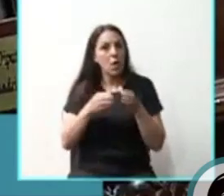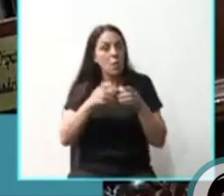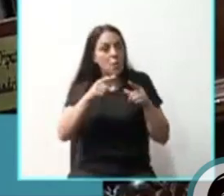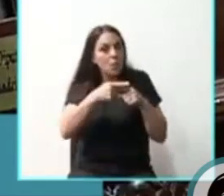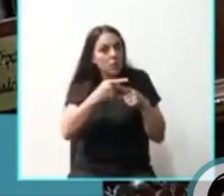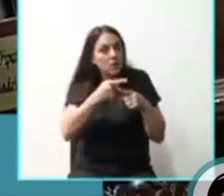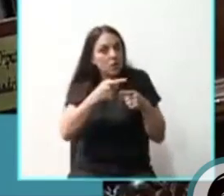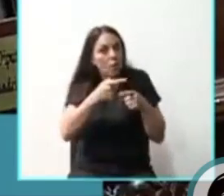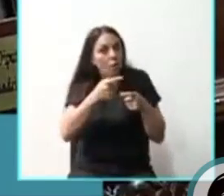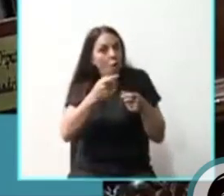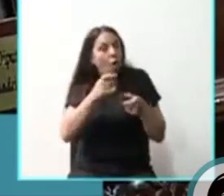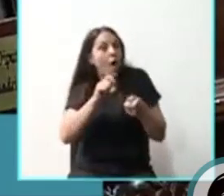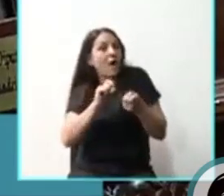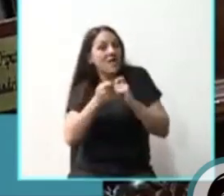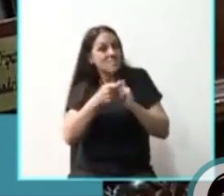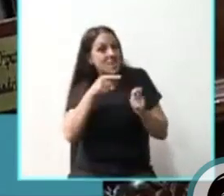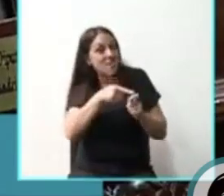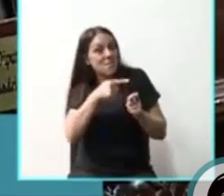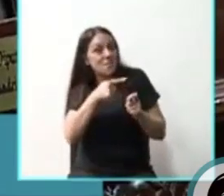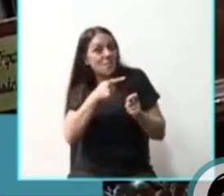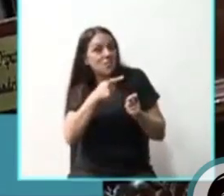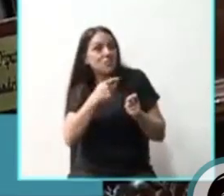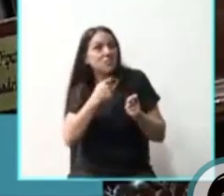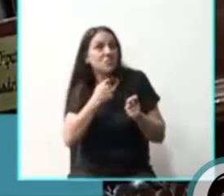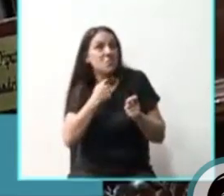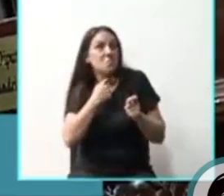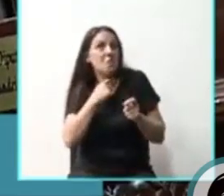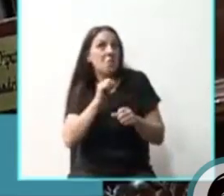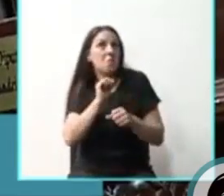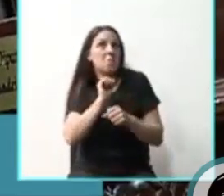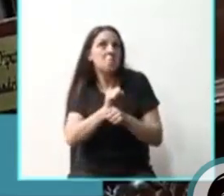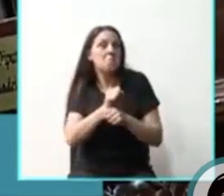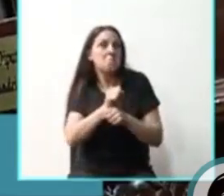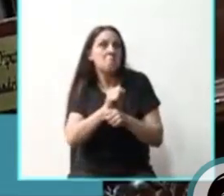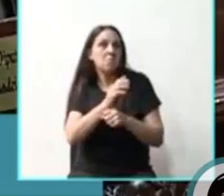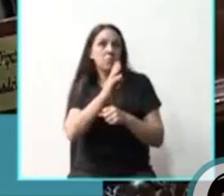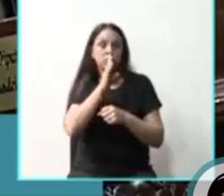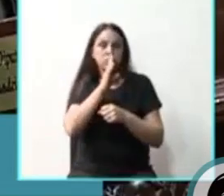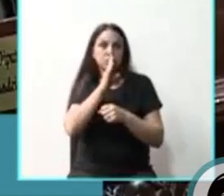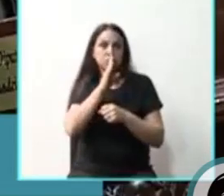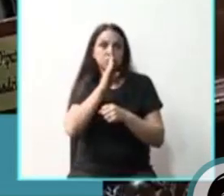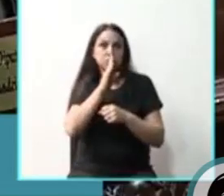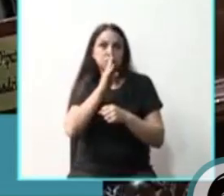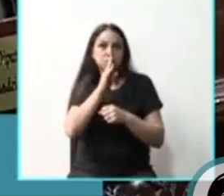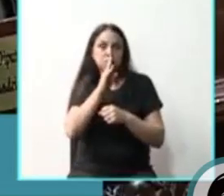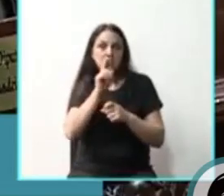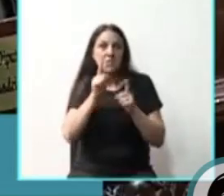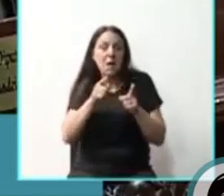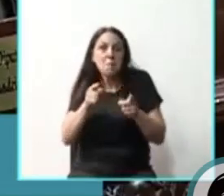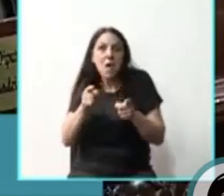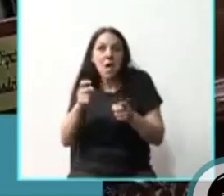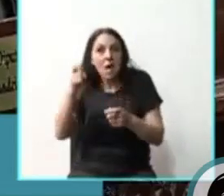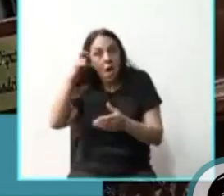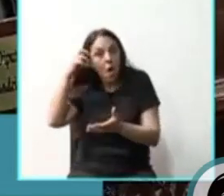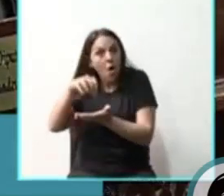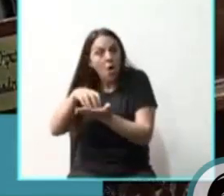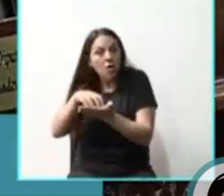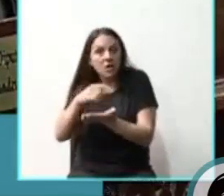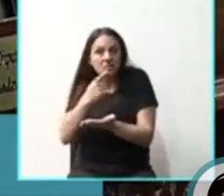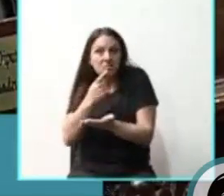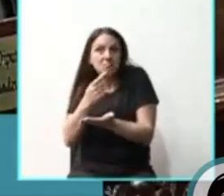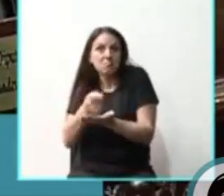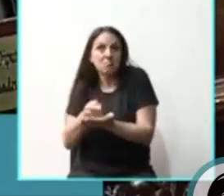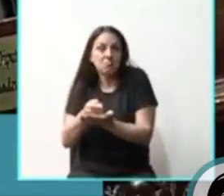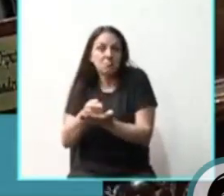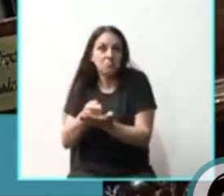no se inmute no se le caiga la cara que en el congreso siga diciendo como si nada